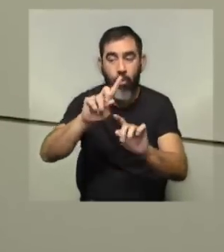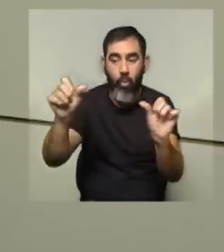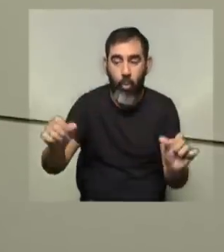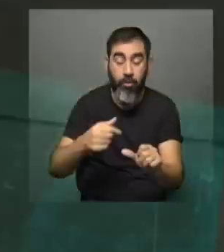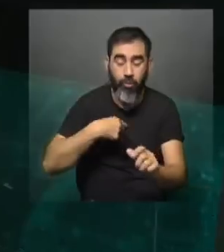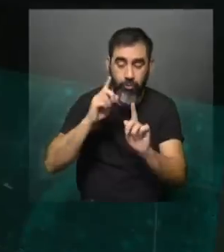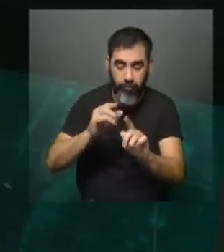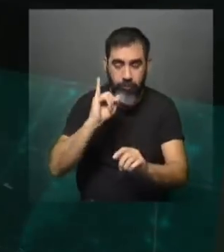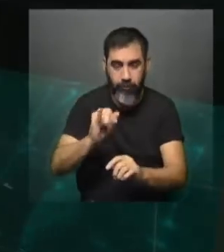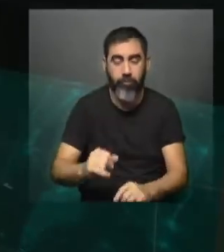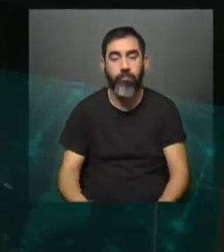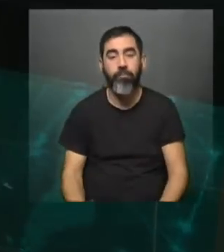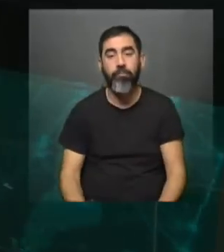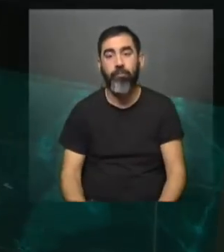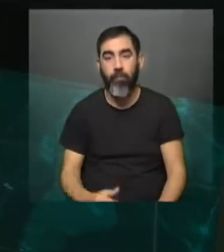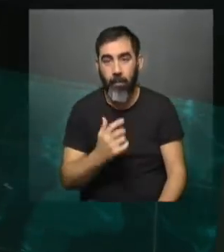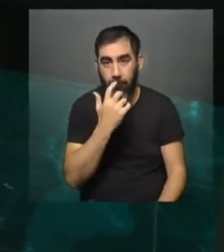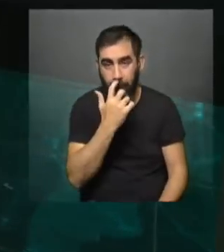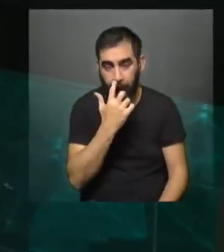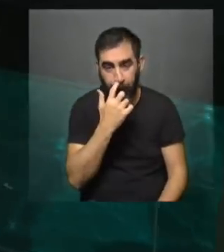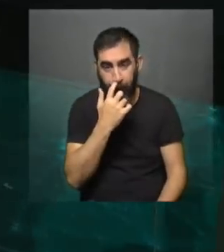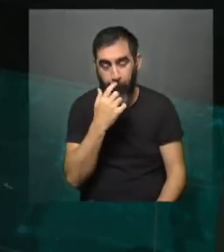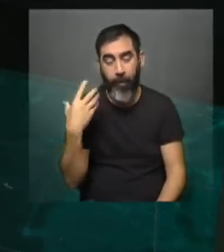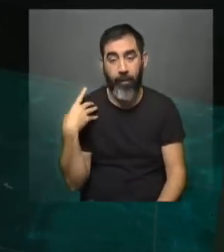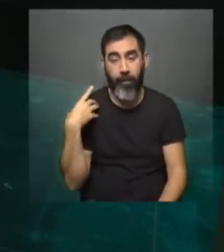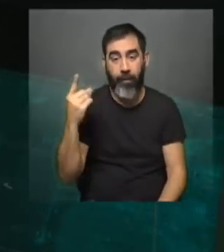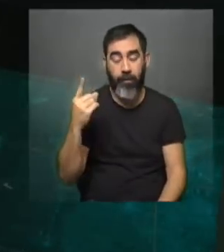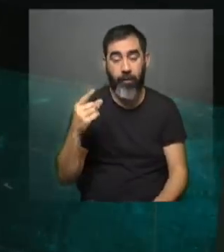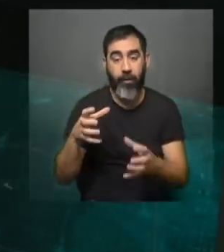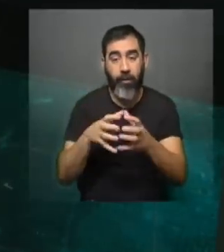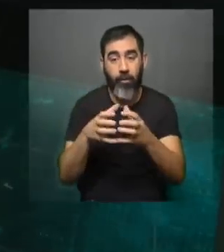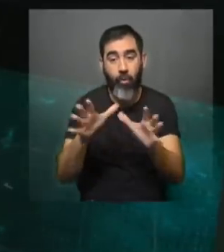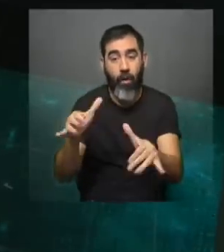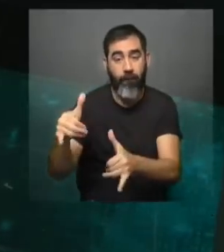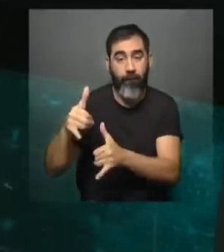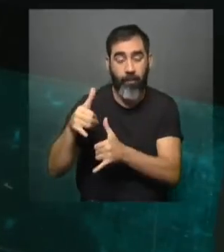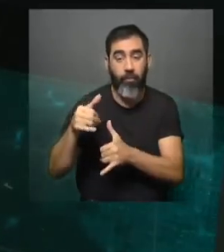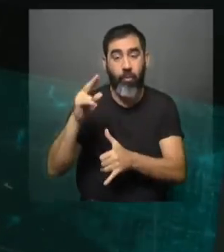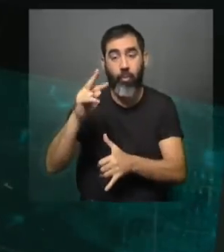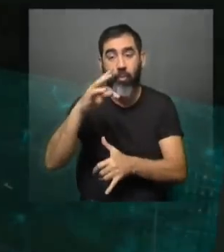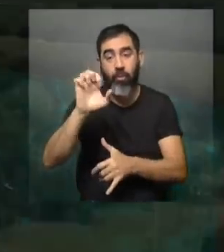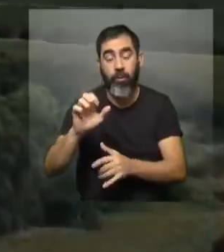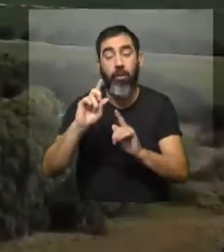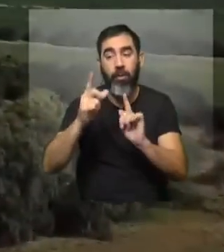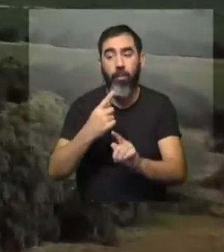hace bueno Y a todo esto el director cavilante en ute Enrique Pérez Bosch también cuestionó el